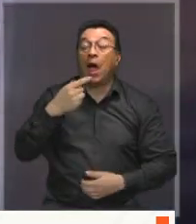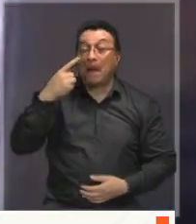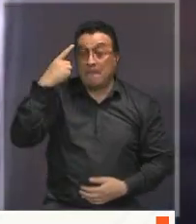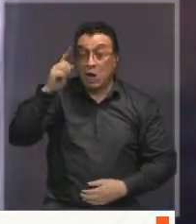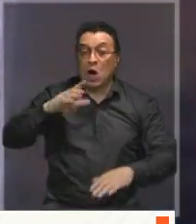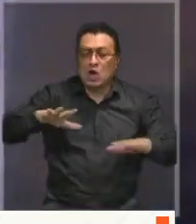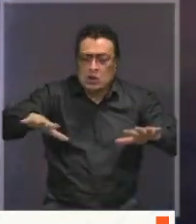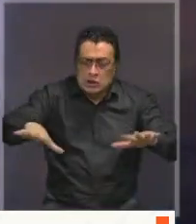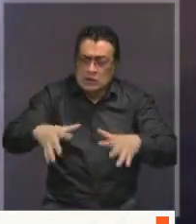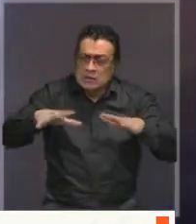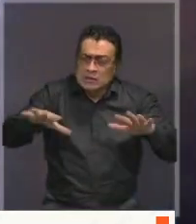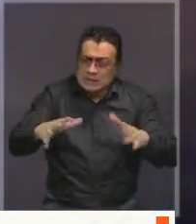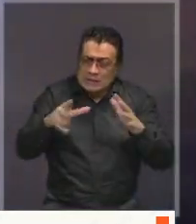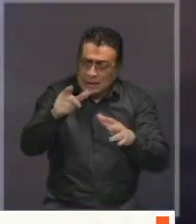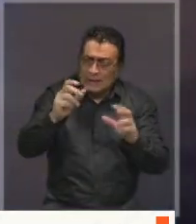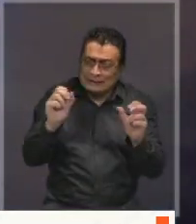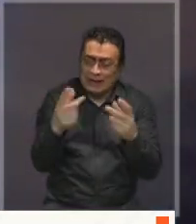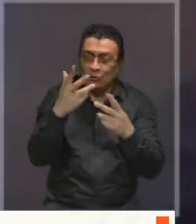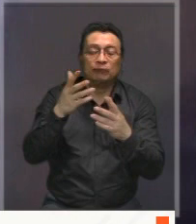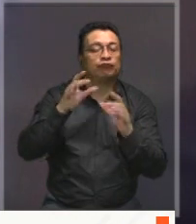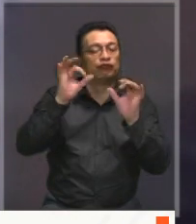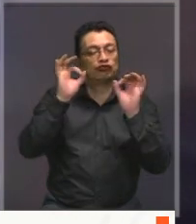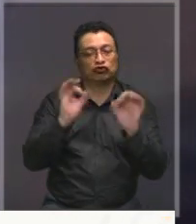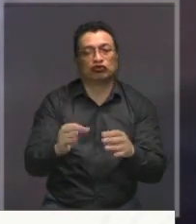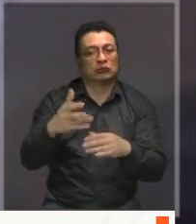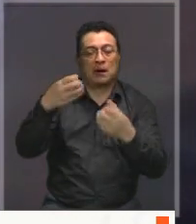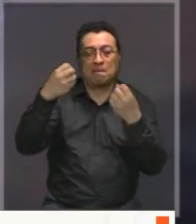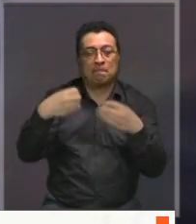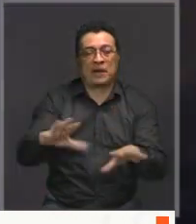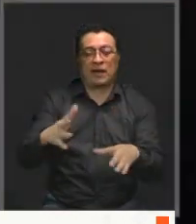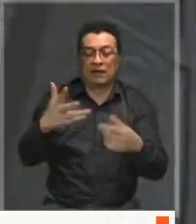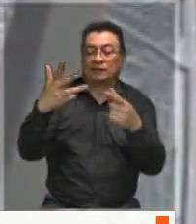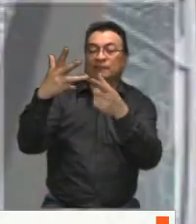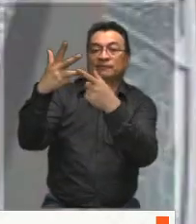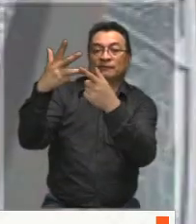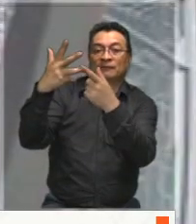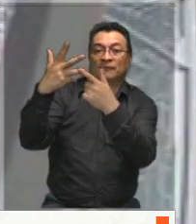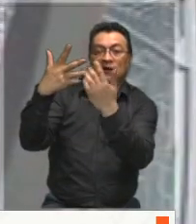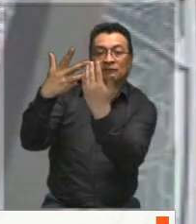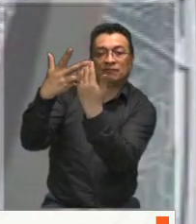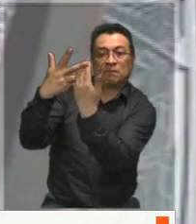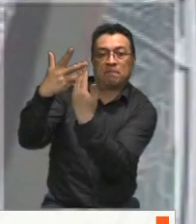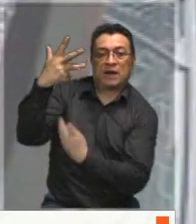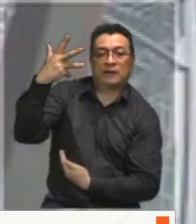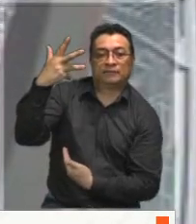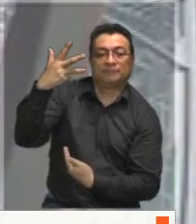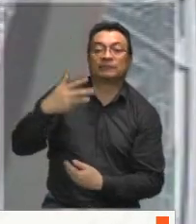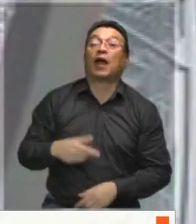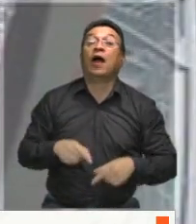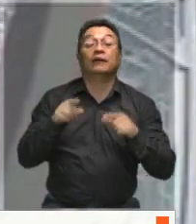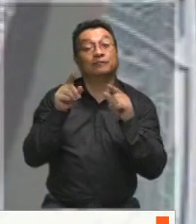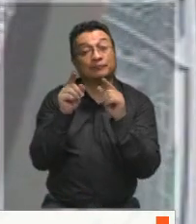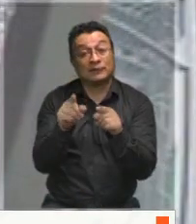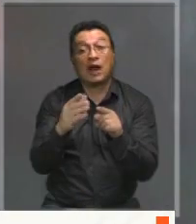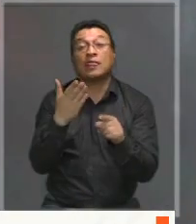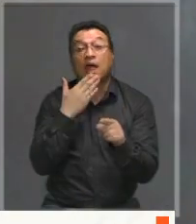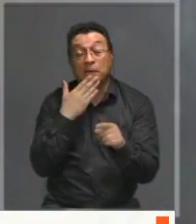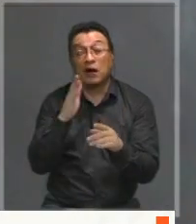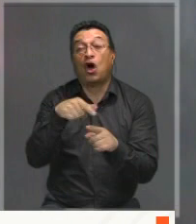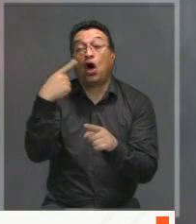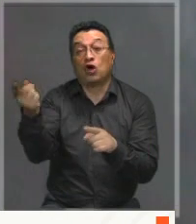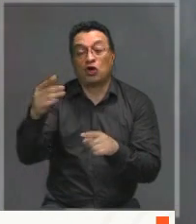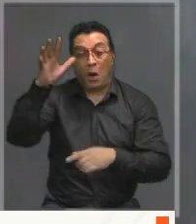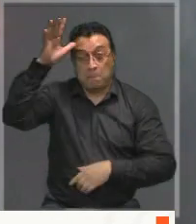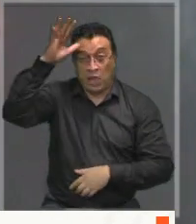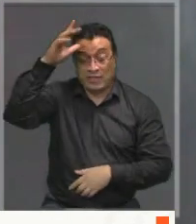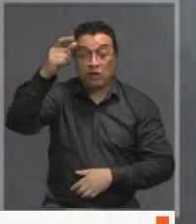esfuerzos médicos, la víctima perdió definitivamente su dedo anular. Y eso no fue todo. En Puente Alto, un carabinero